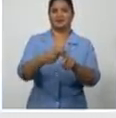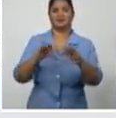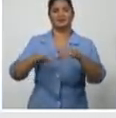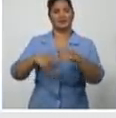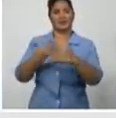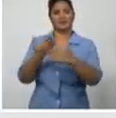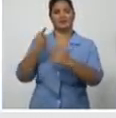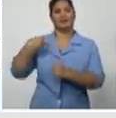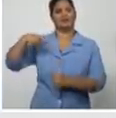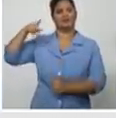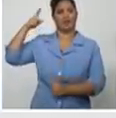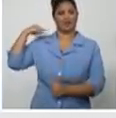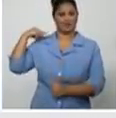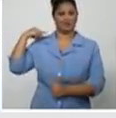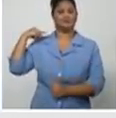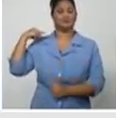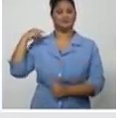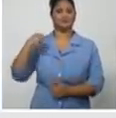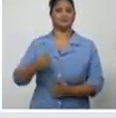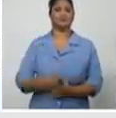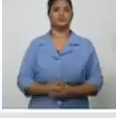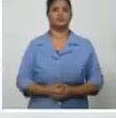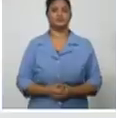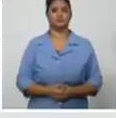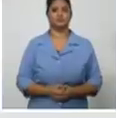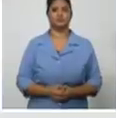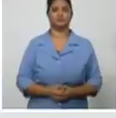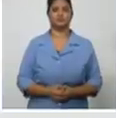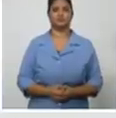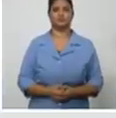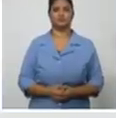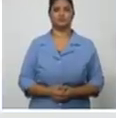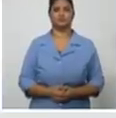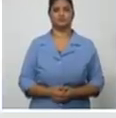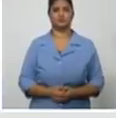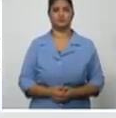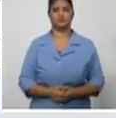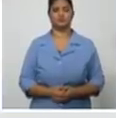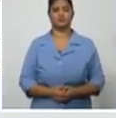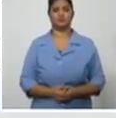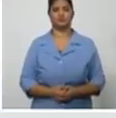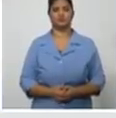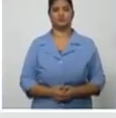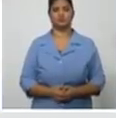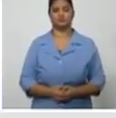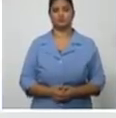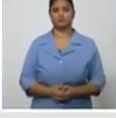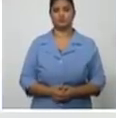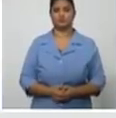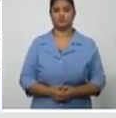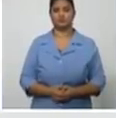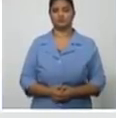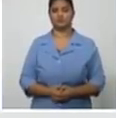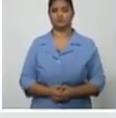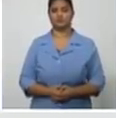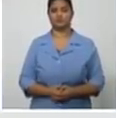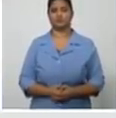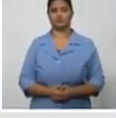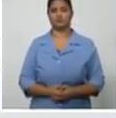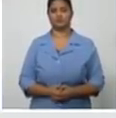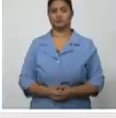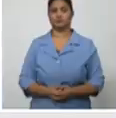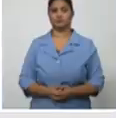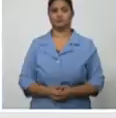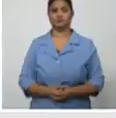4,69% de positividad de todas las muestras analizadas, y ya con este comportamiento de los estudios y los